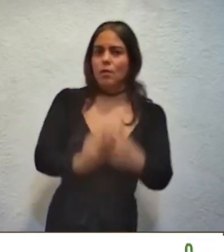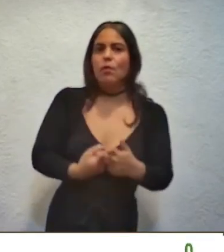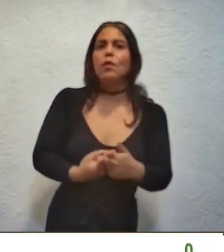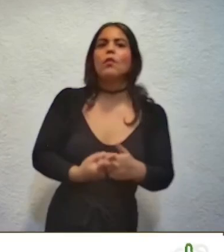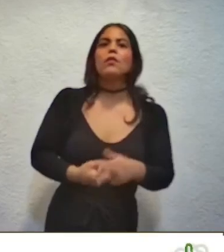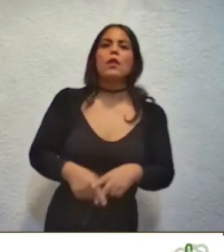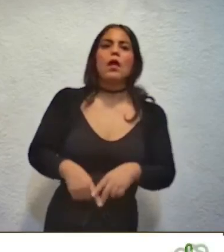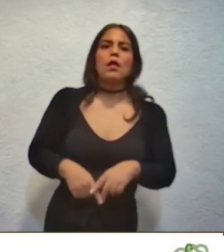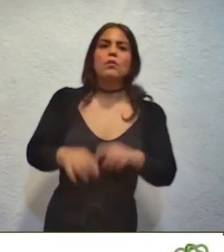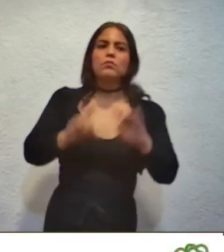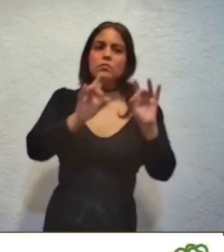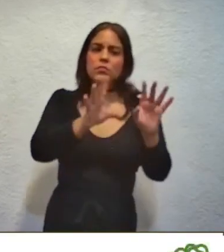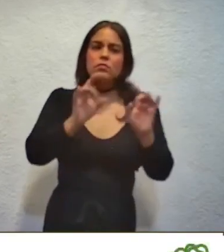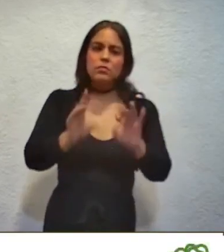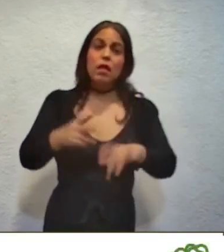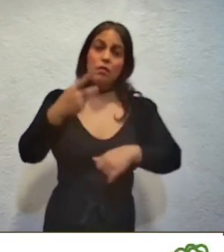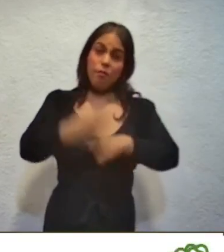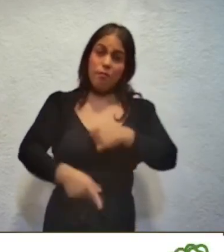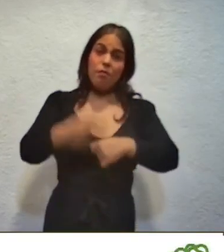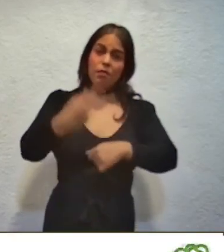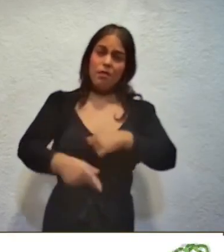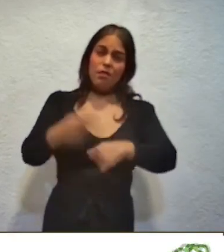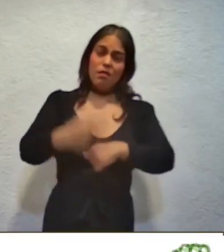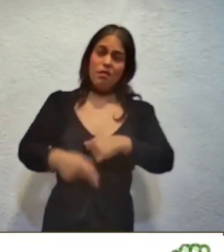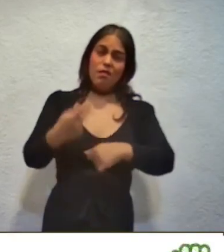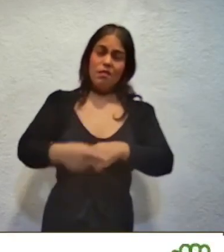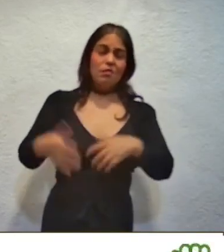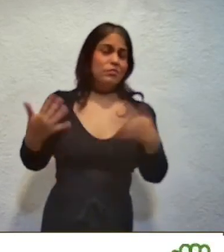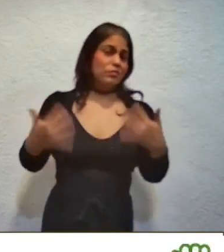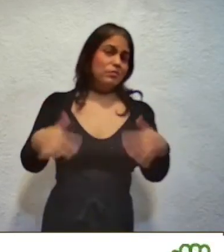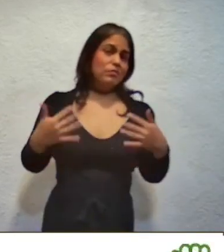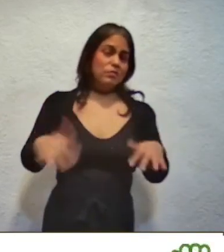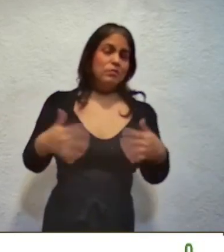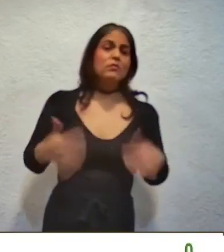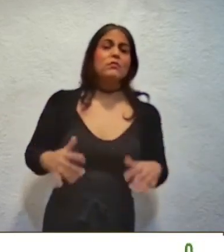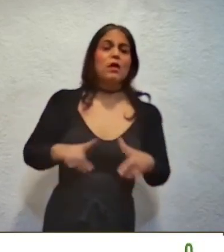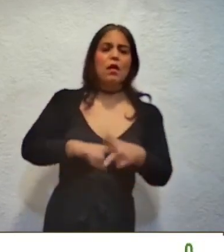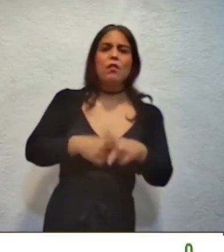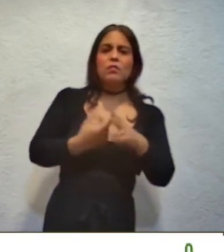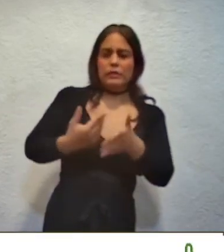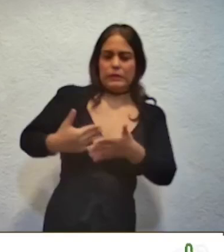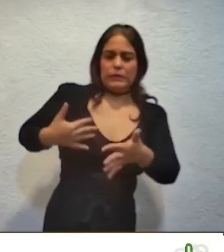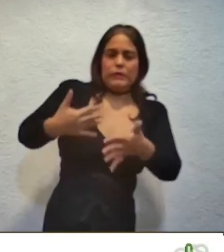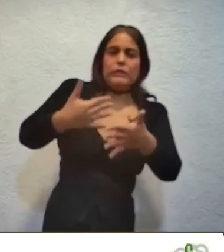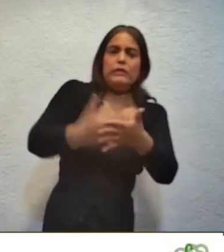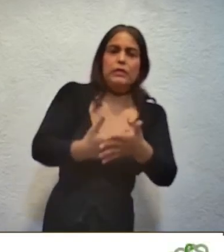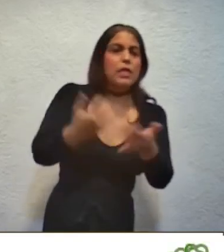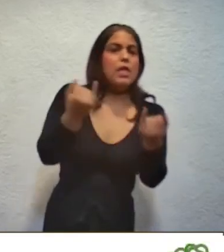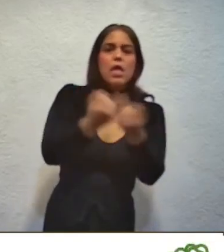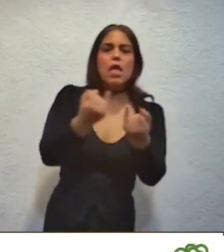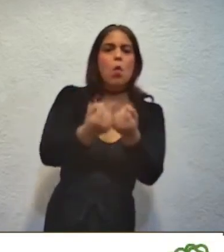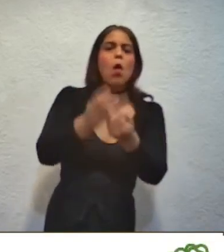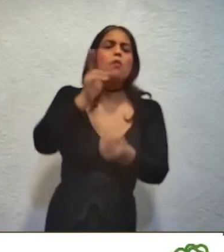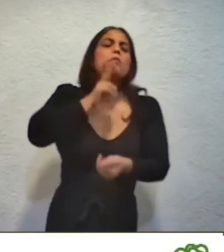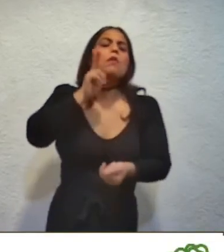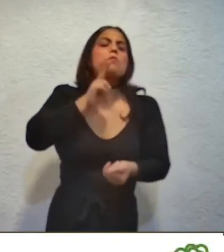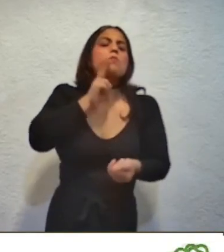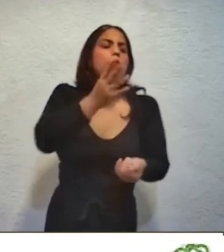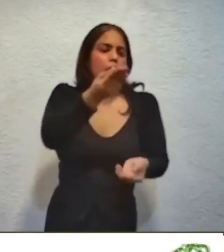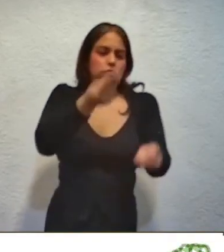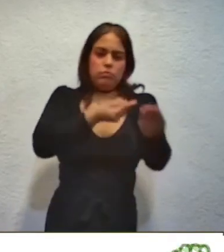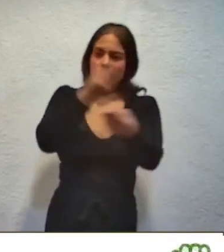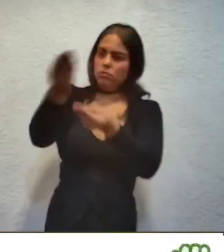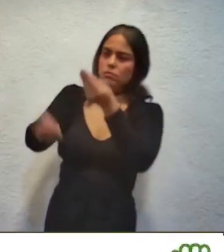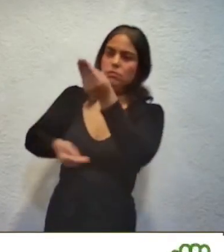las circunstancias de riesgo o peligro que les dieron origen, así también la actualización de evidencias o pruebas que demuestren